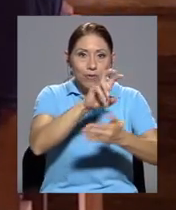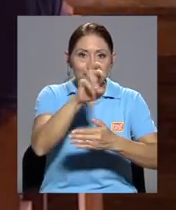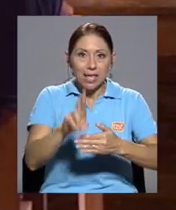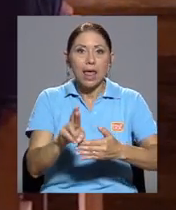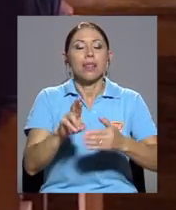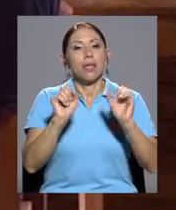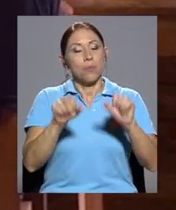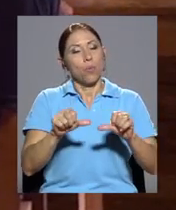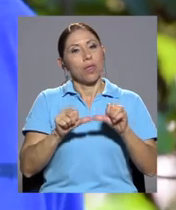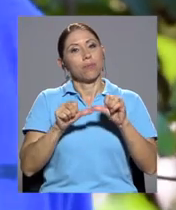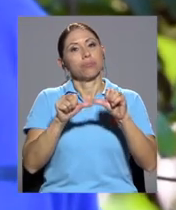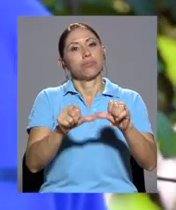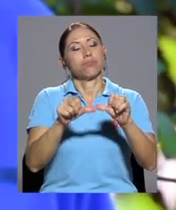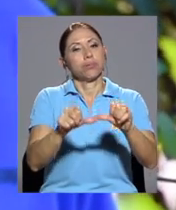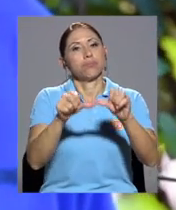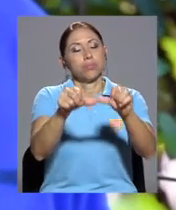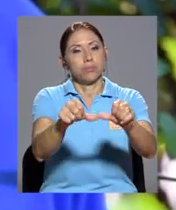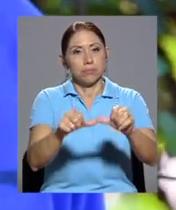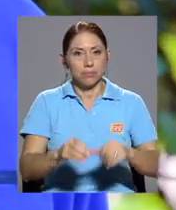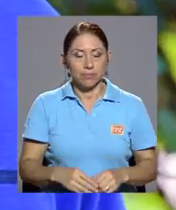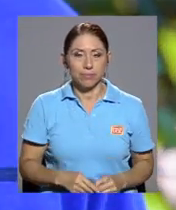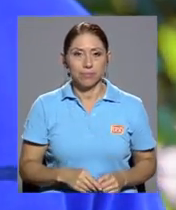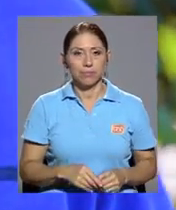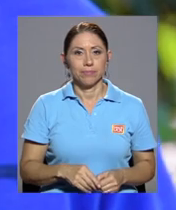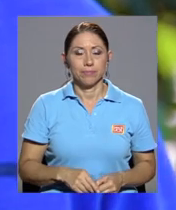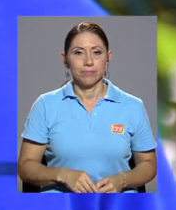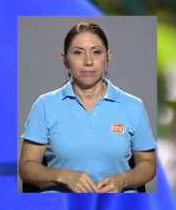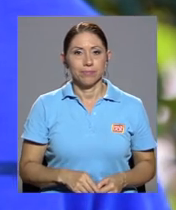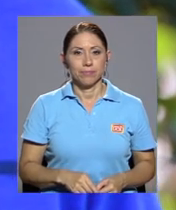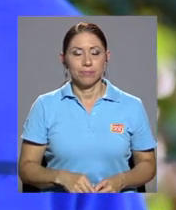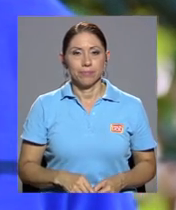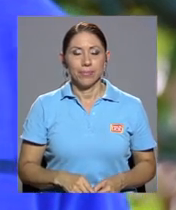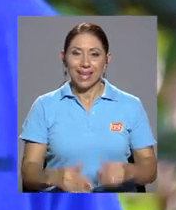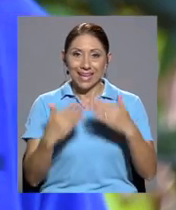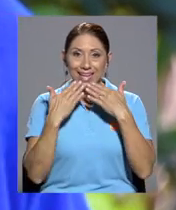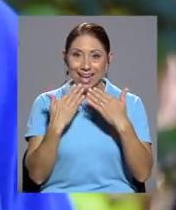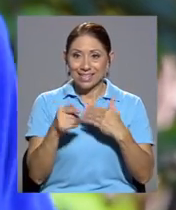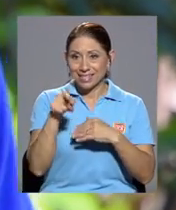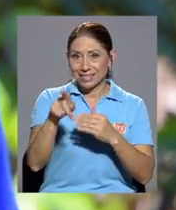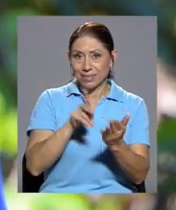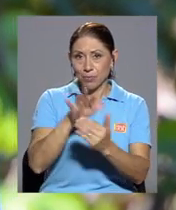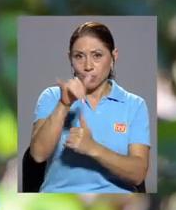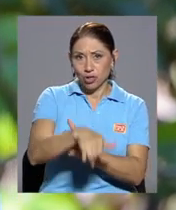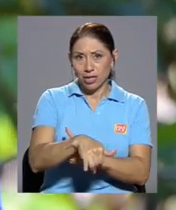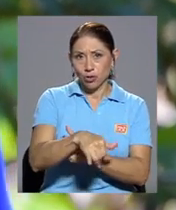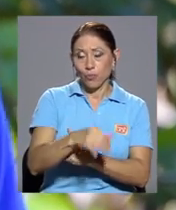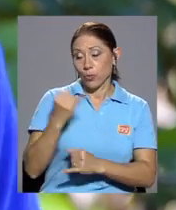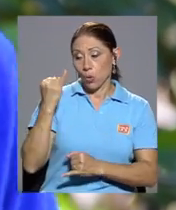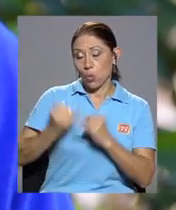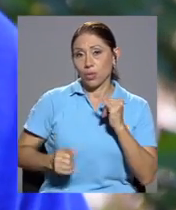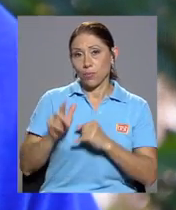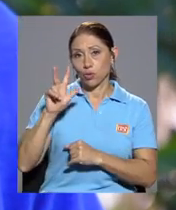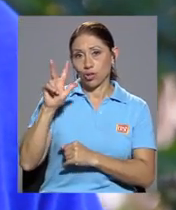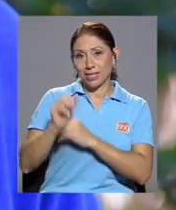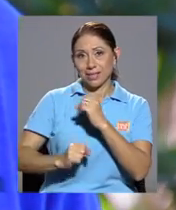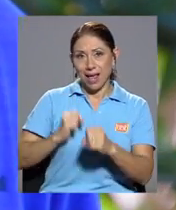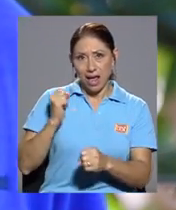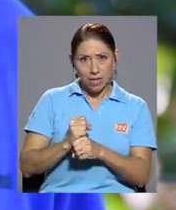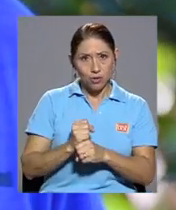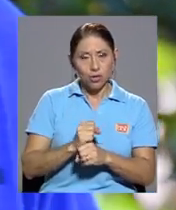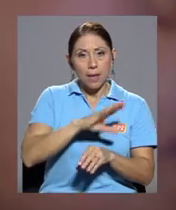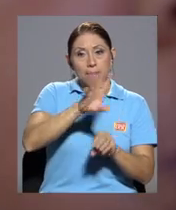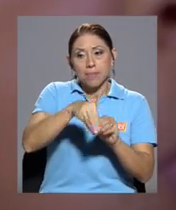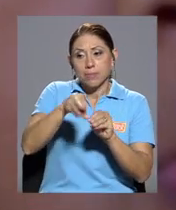de estos territorios a las aulas universitarias gracias a este proyecto en los últimos tres años ha aumentado